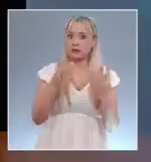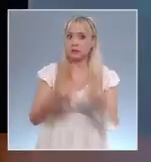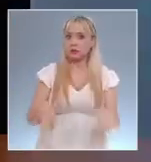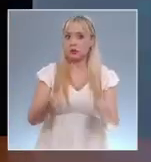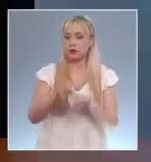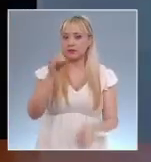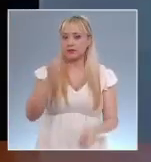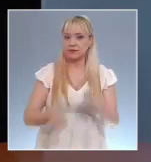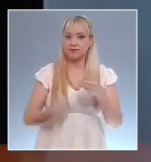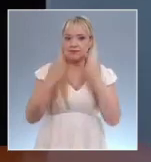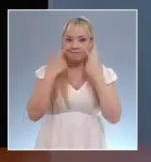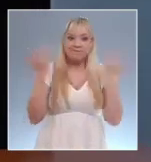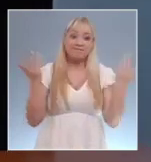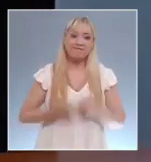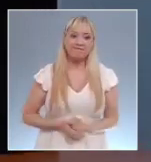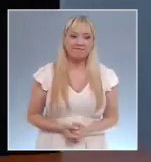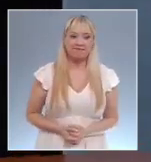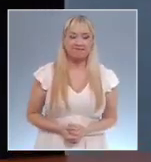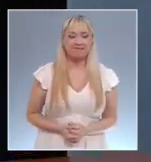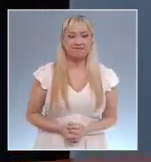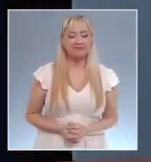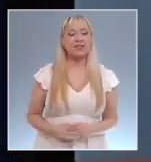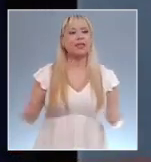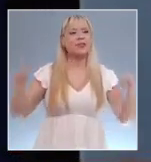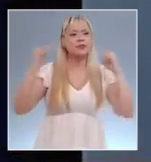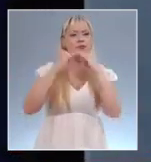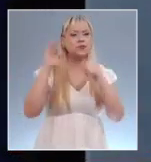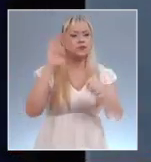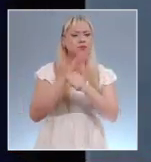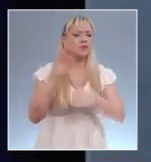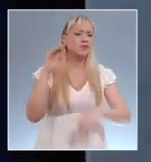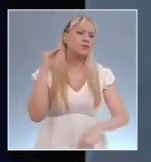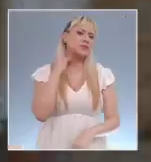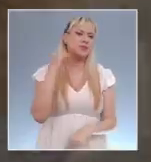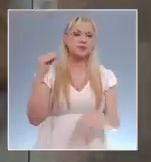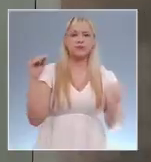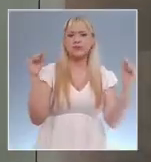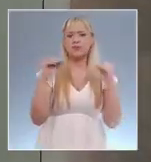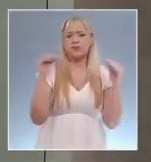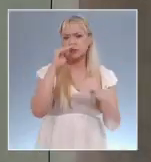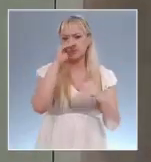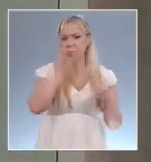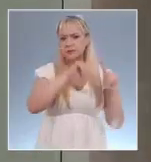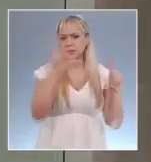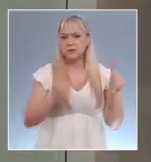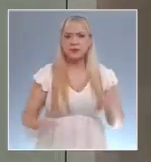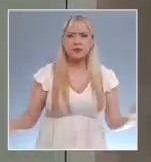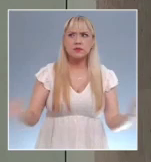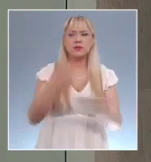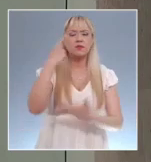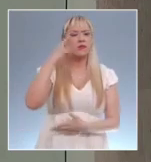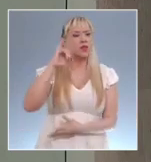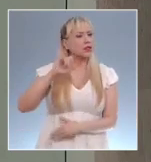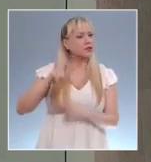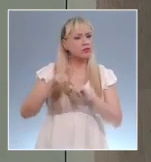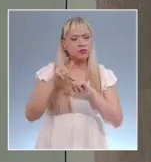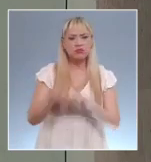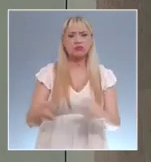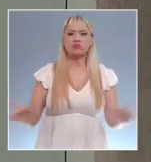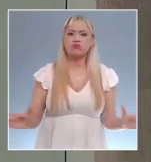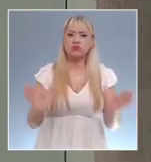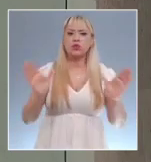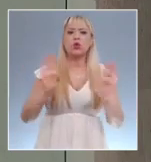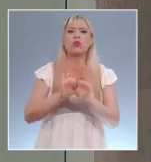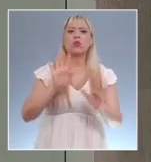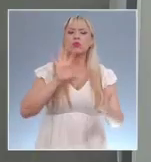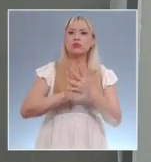La Defensoría Pública Federal dio a conocer que continúa impulsando estrategias frente a la prisión preventiva, promoviendo la revisión de la medida